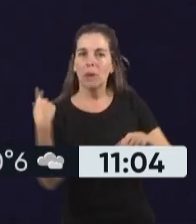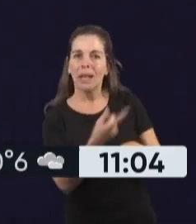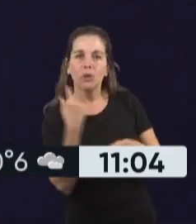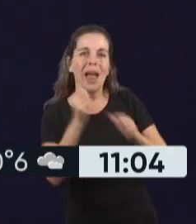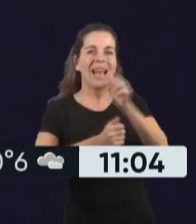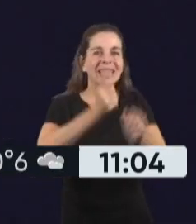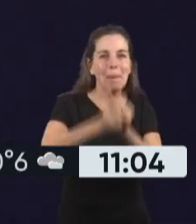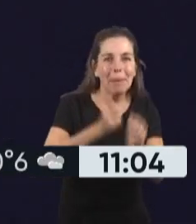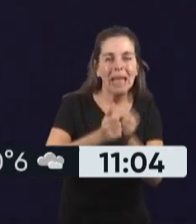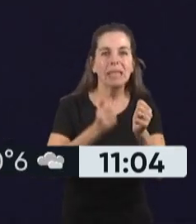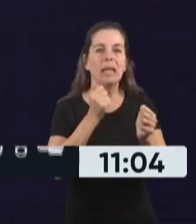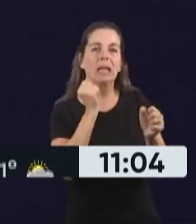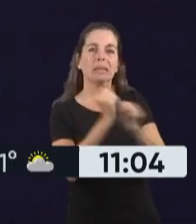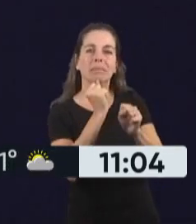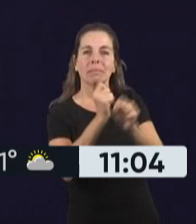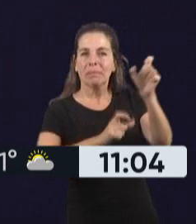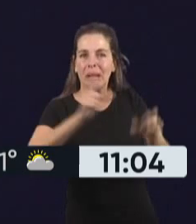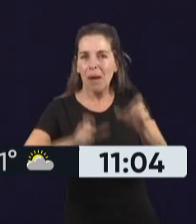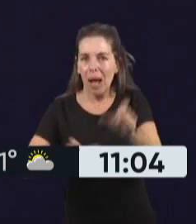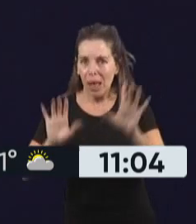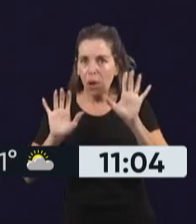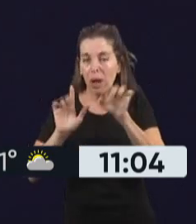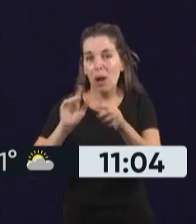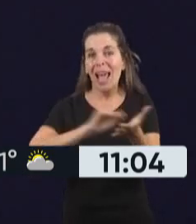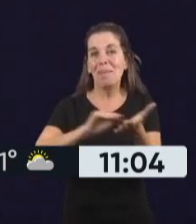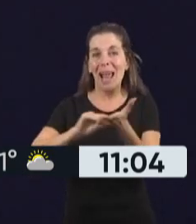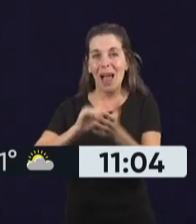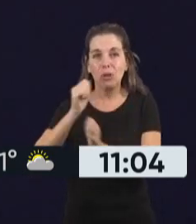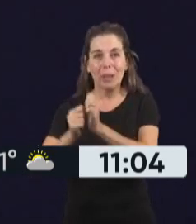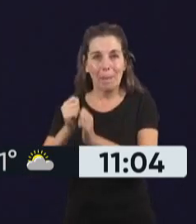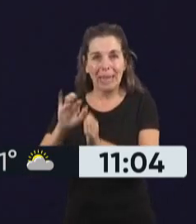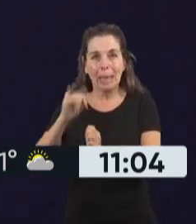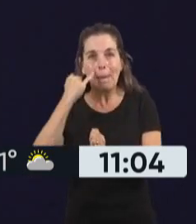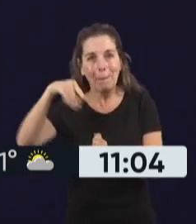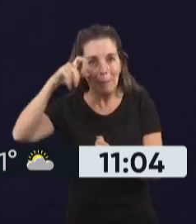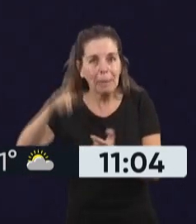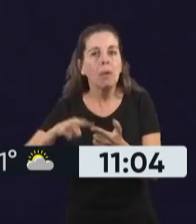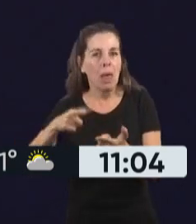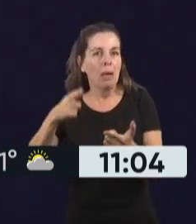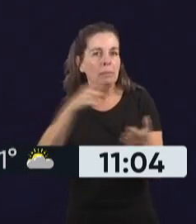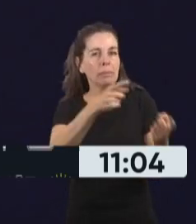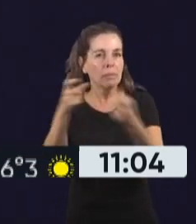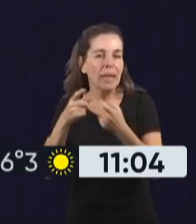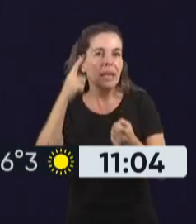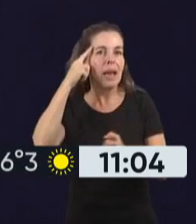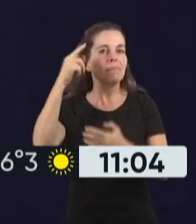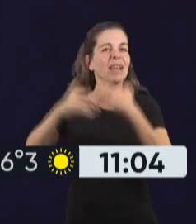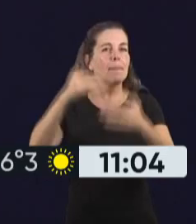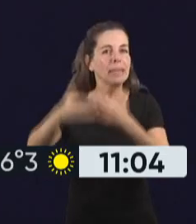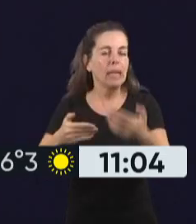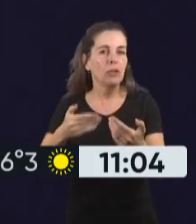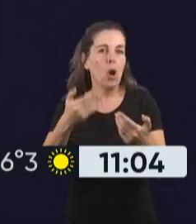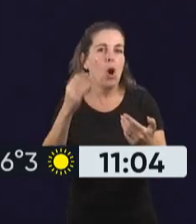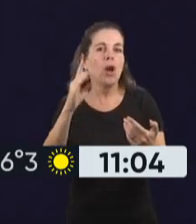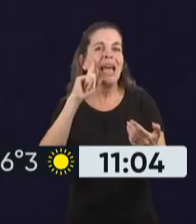trabajadores. Ahora los trabajadores de las pymes van a poder formarse en empresas como Microsoft, IBM,